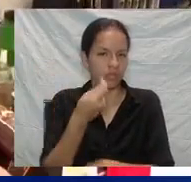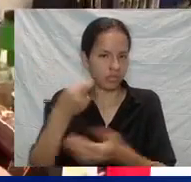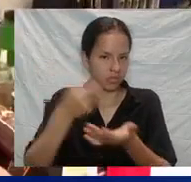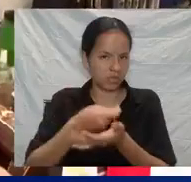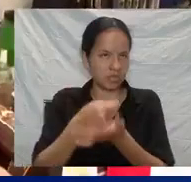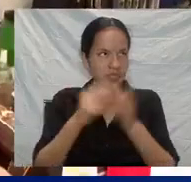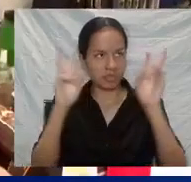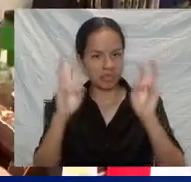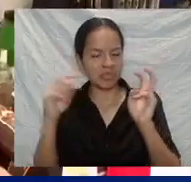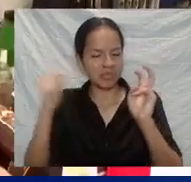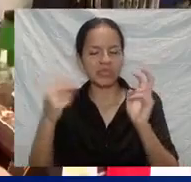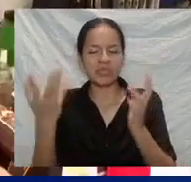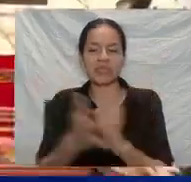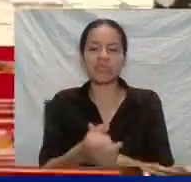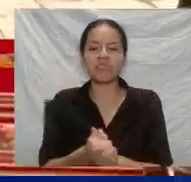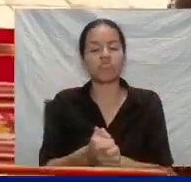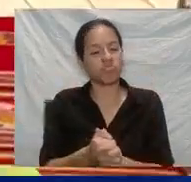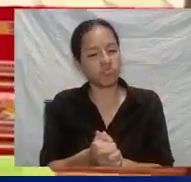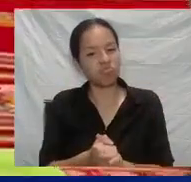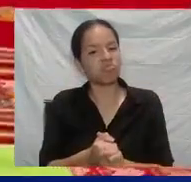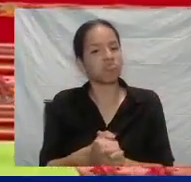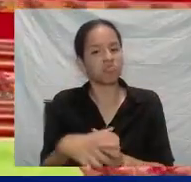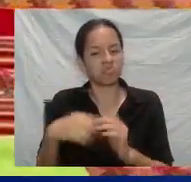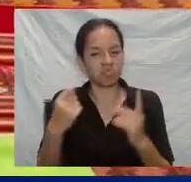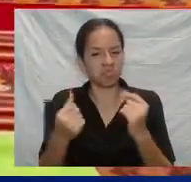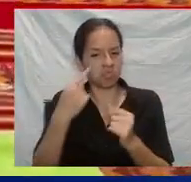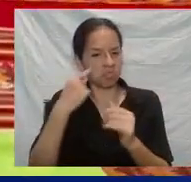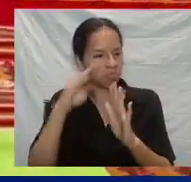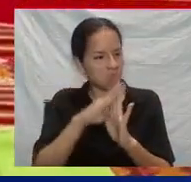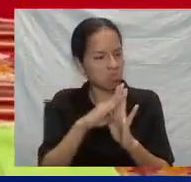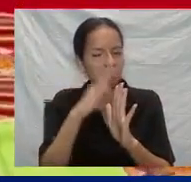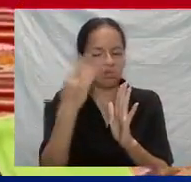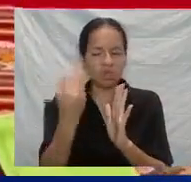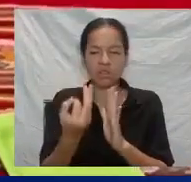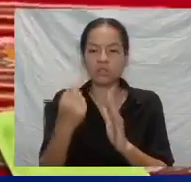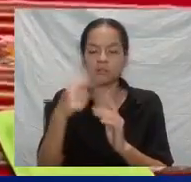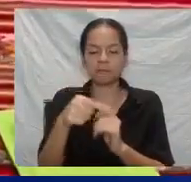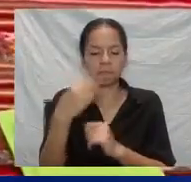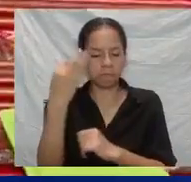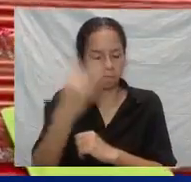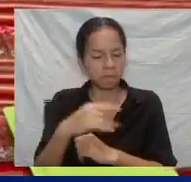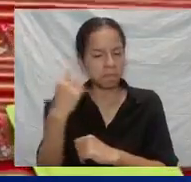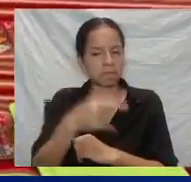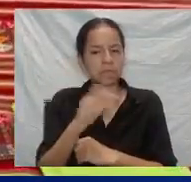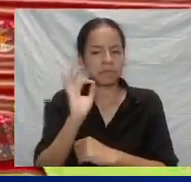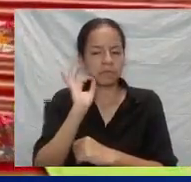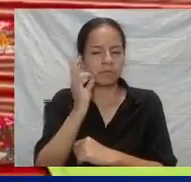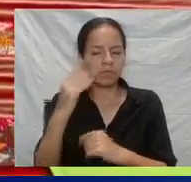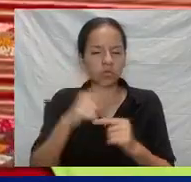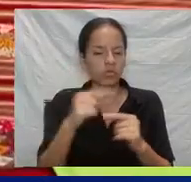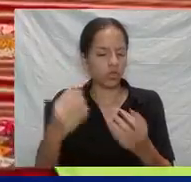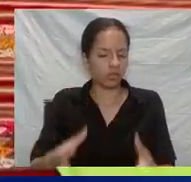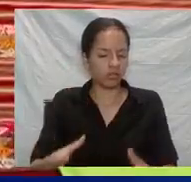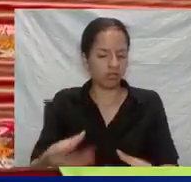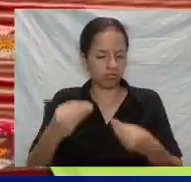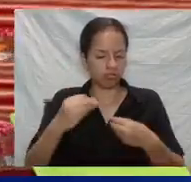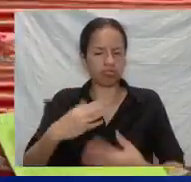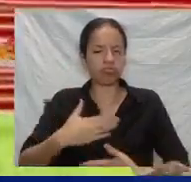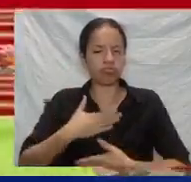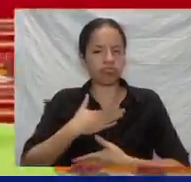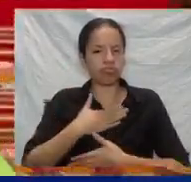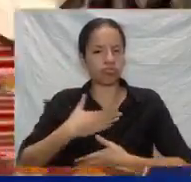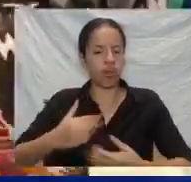economizar es muy nutritivo por los aceites omega muchísimas gracias